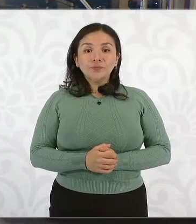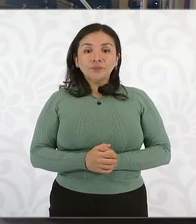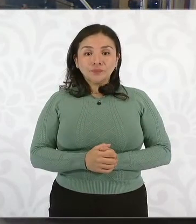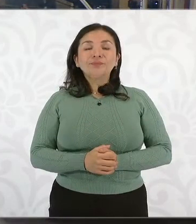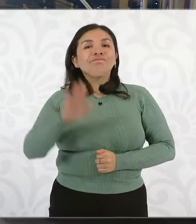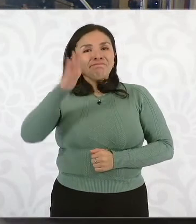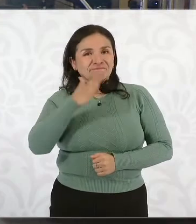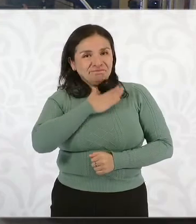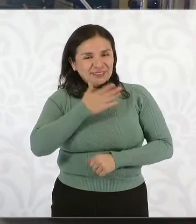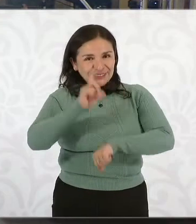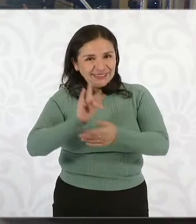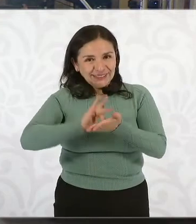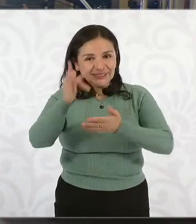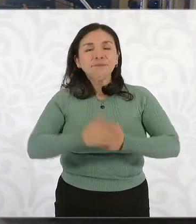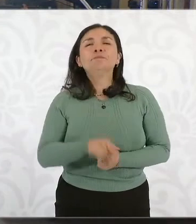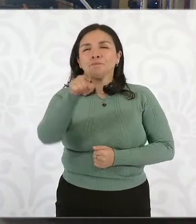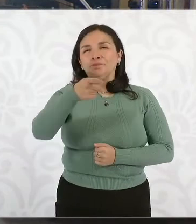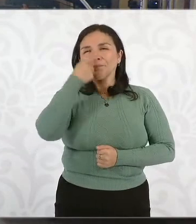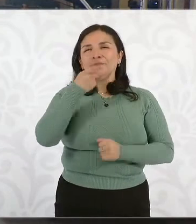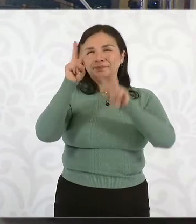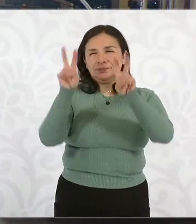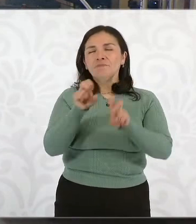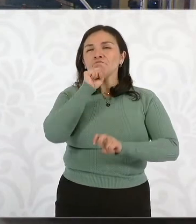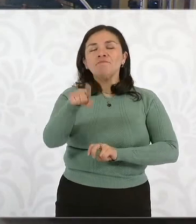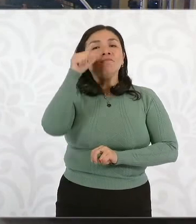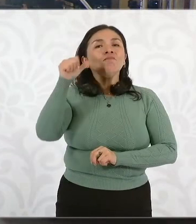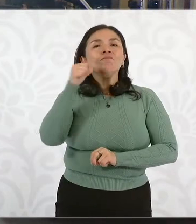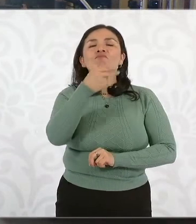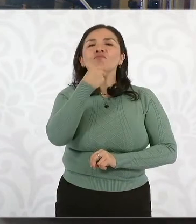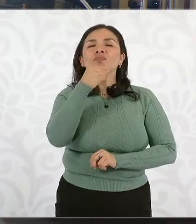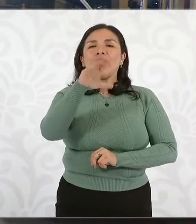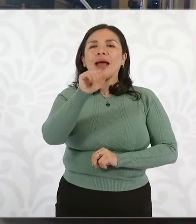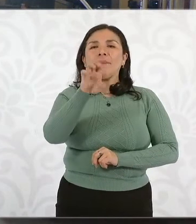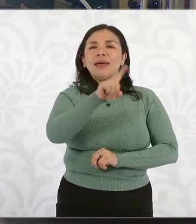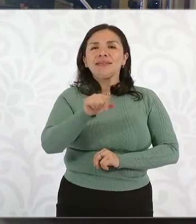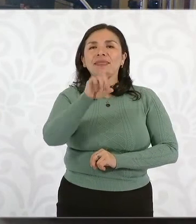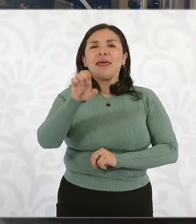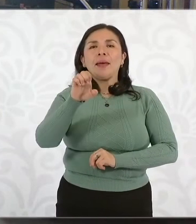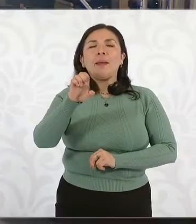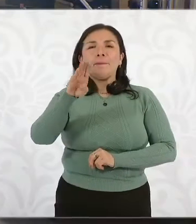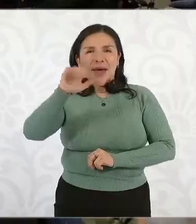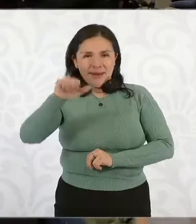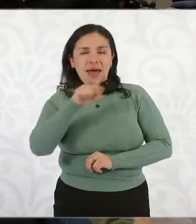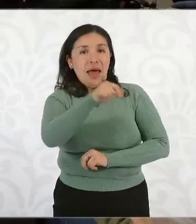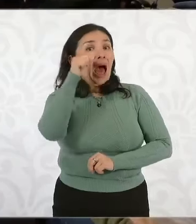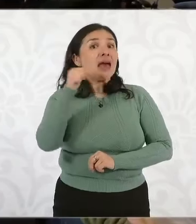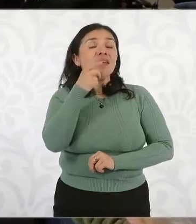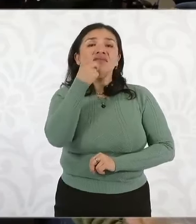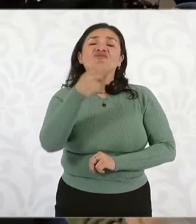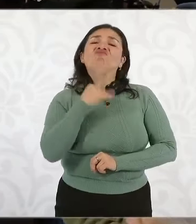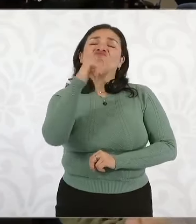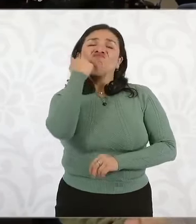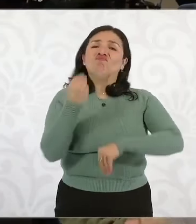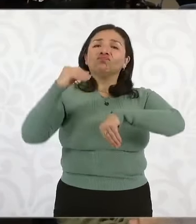Gracias. Presidenta, justo de este tema, ayer Cabeza de Vaca anunció su aspiración para competir por la presidencia.